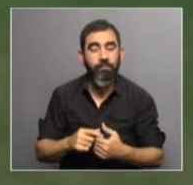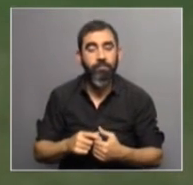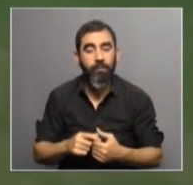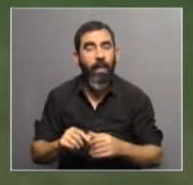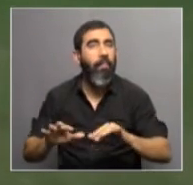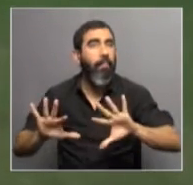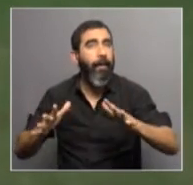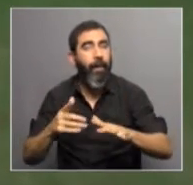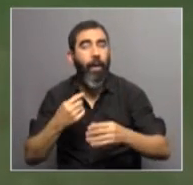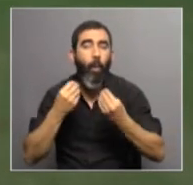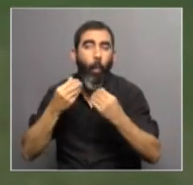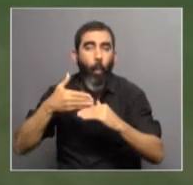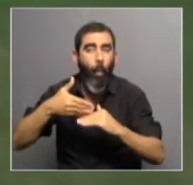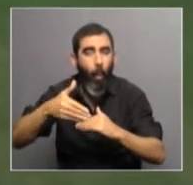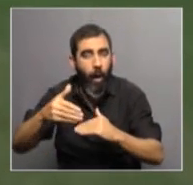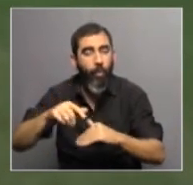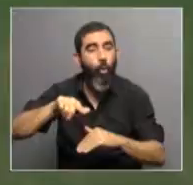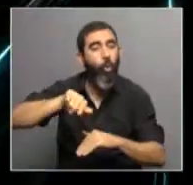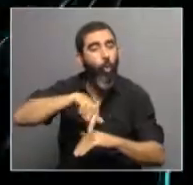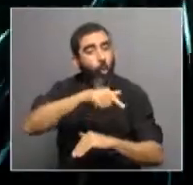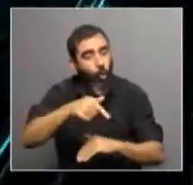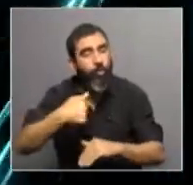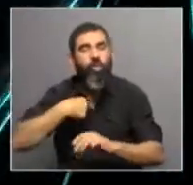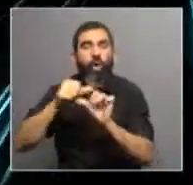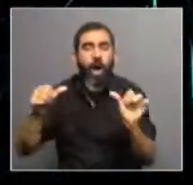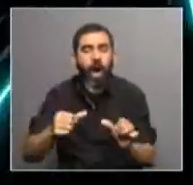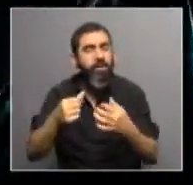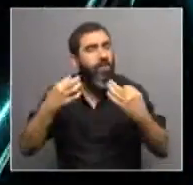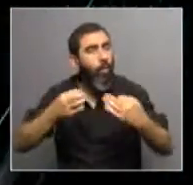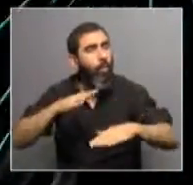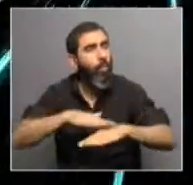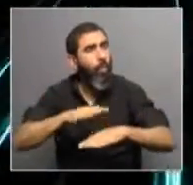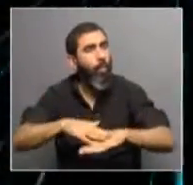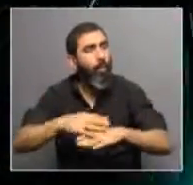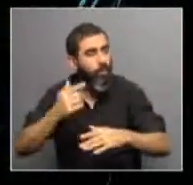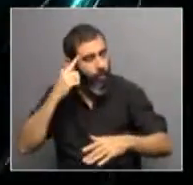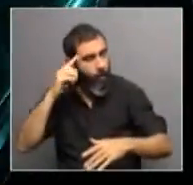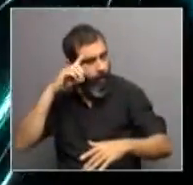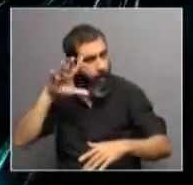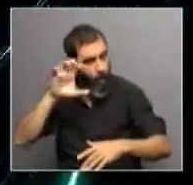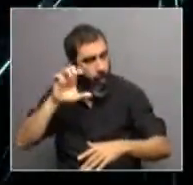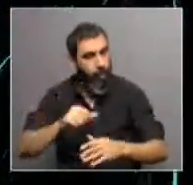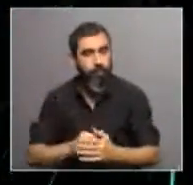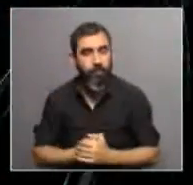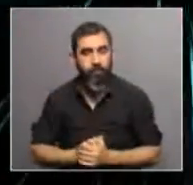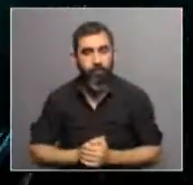qué pasó, cuándo, dónde, qué yo estaba haciendo, qué era lo que quería en ese momento.